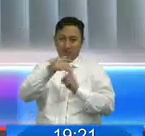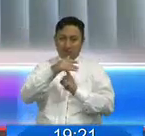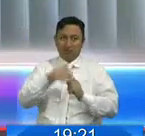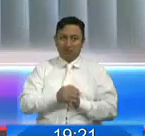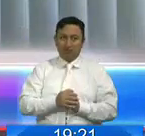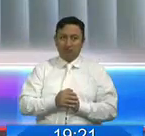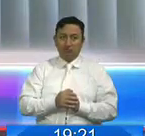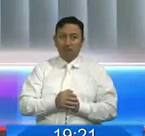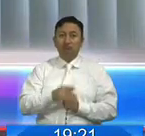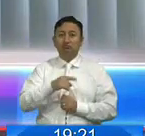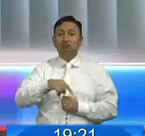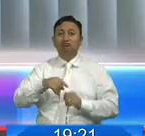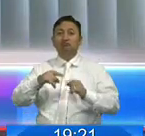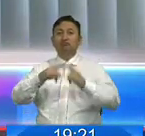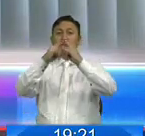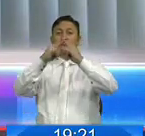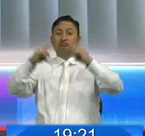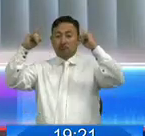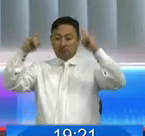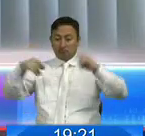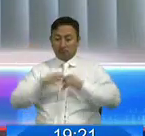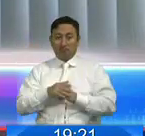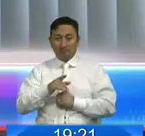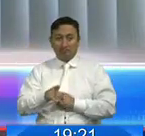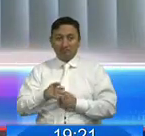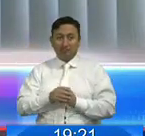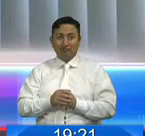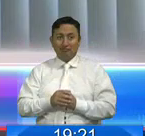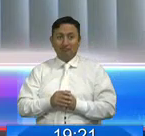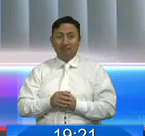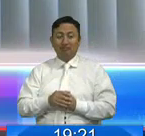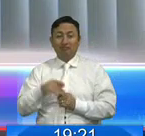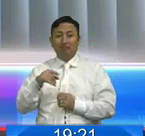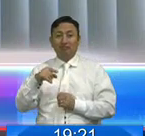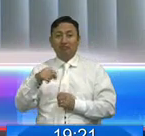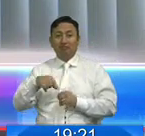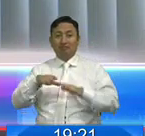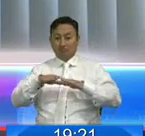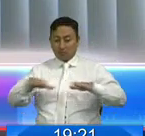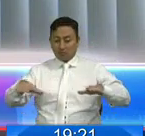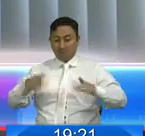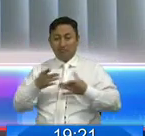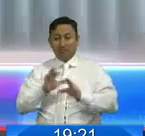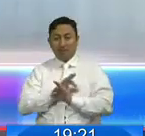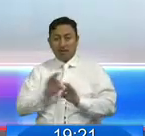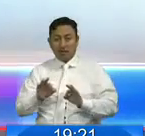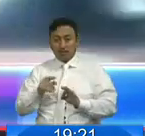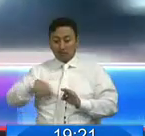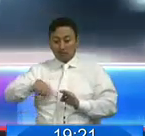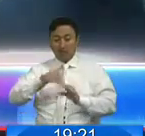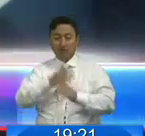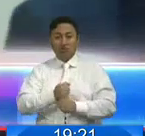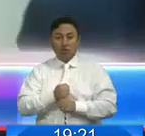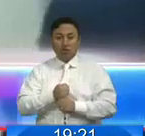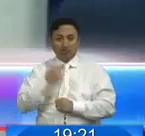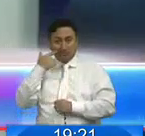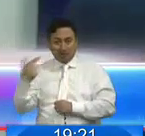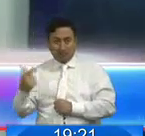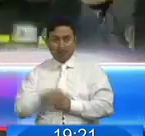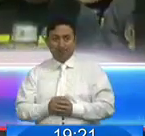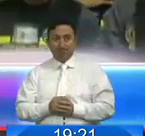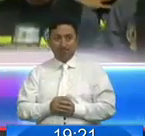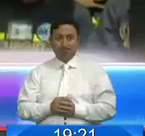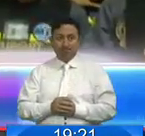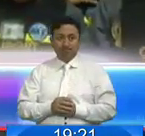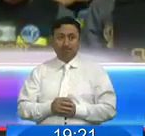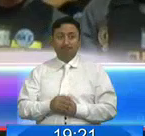unos kioscos que son ecológicos, o sea, encarguen de la limpieza del área y se encarguen de la seguridad de la misma. Finalmente cree que debe haber